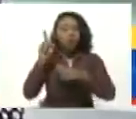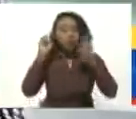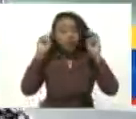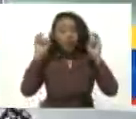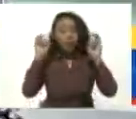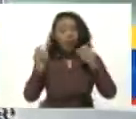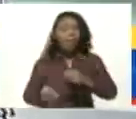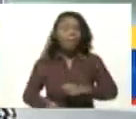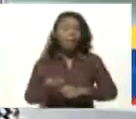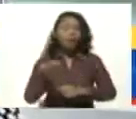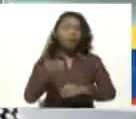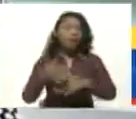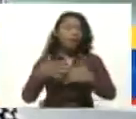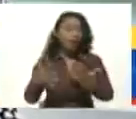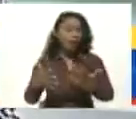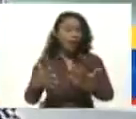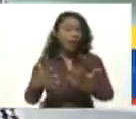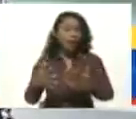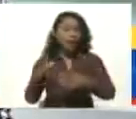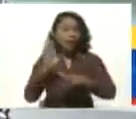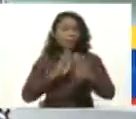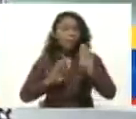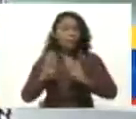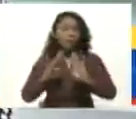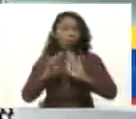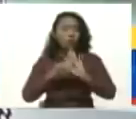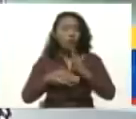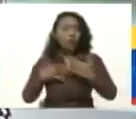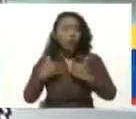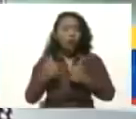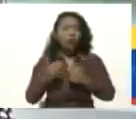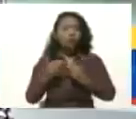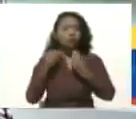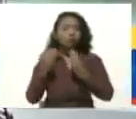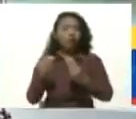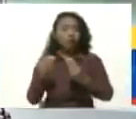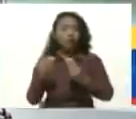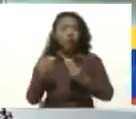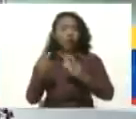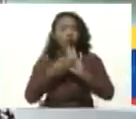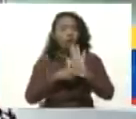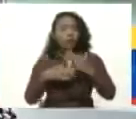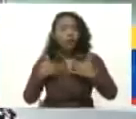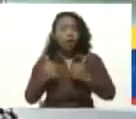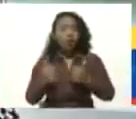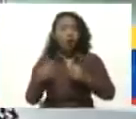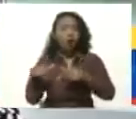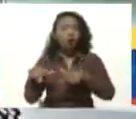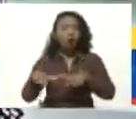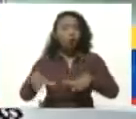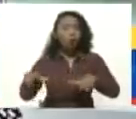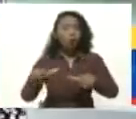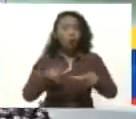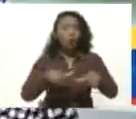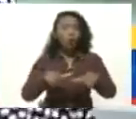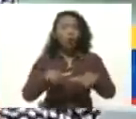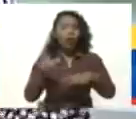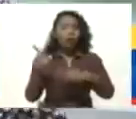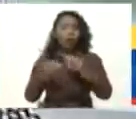más importantes es el de bioseguridad, porque vamos a dar la bioseguridad lugarizada, esa